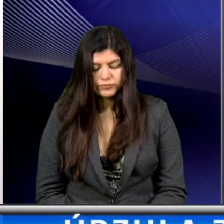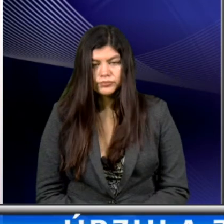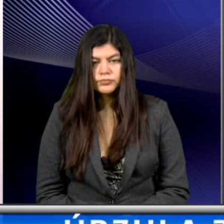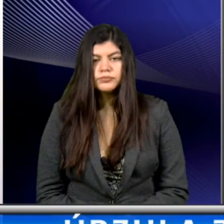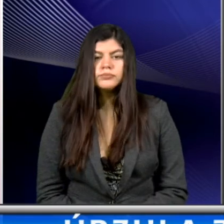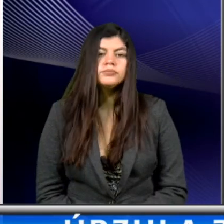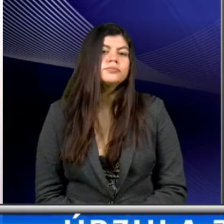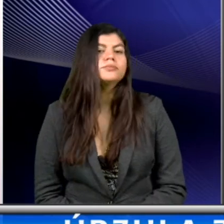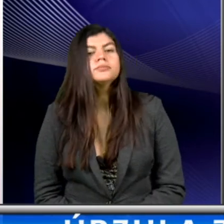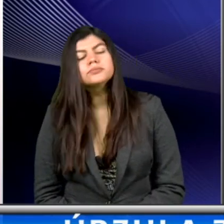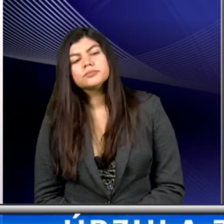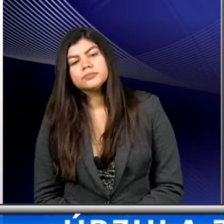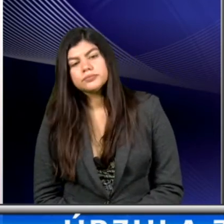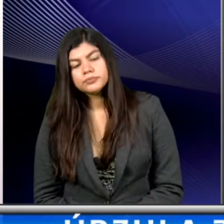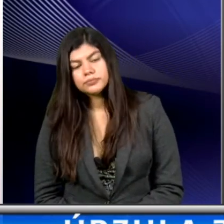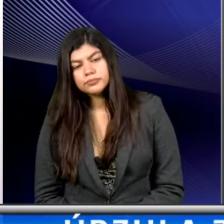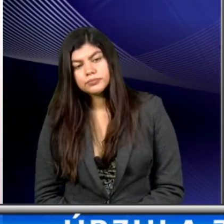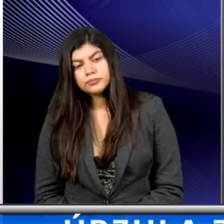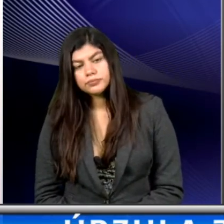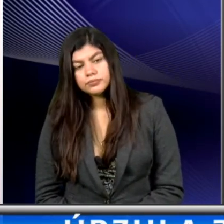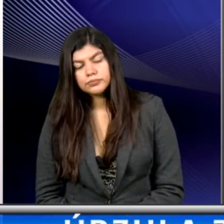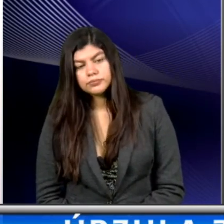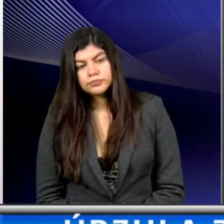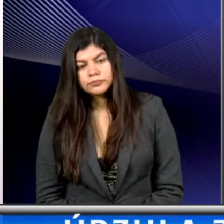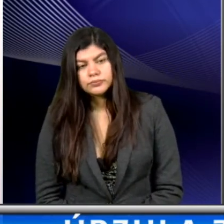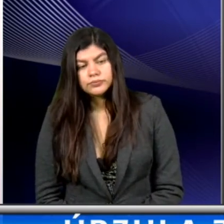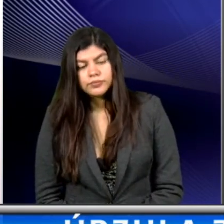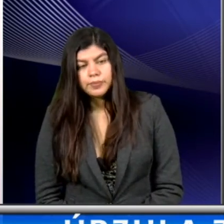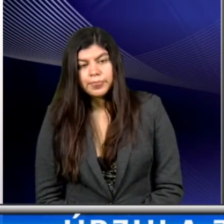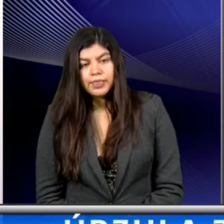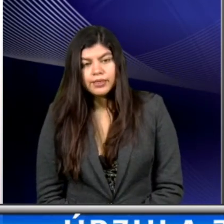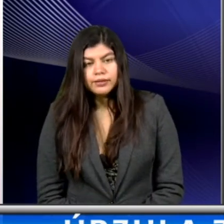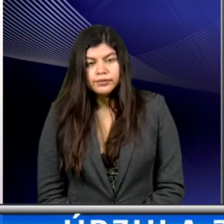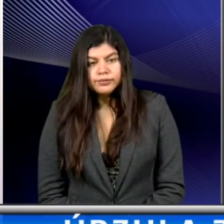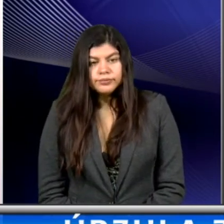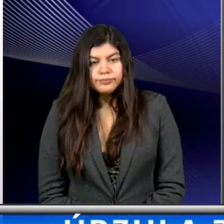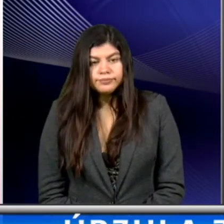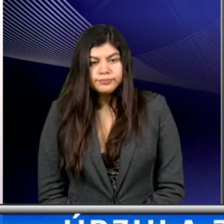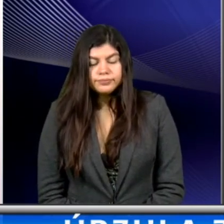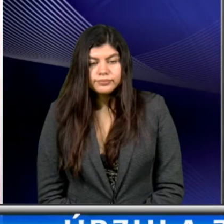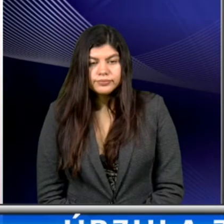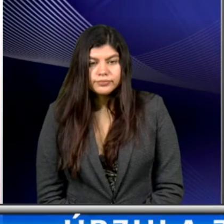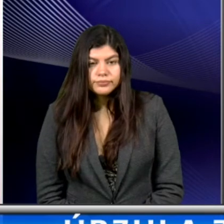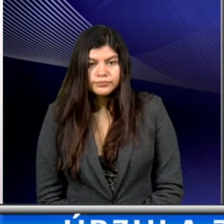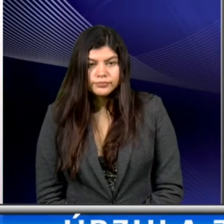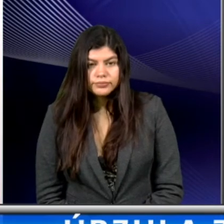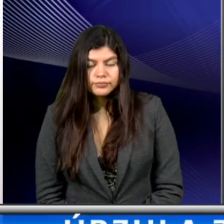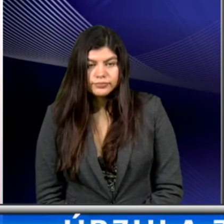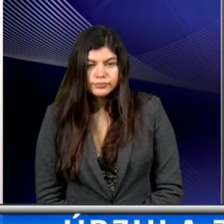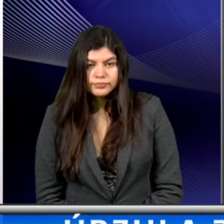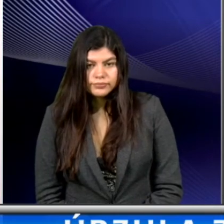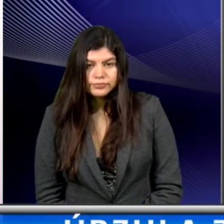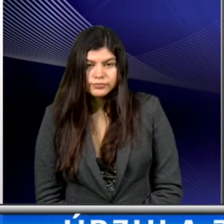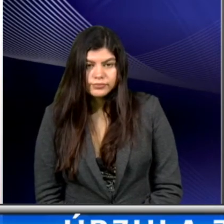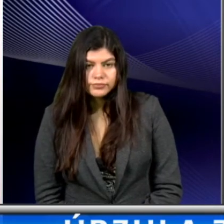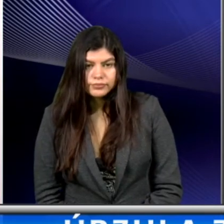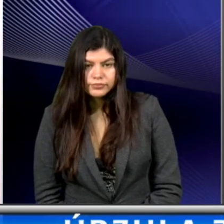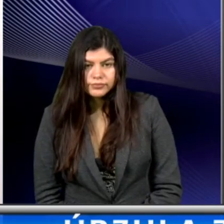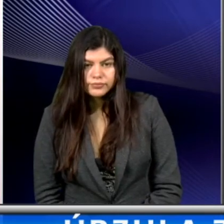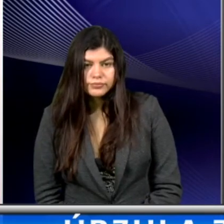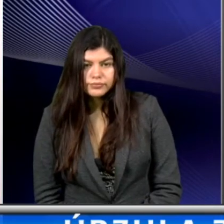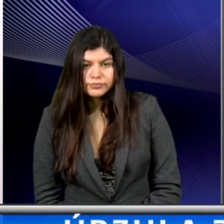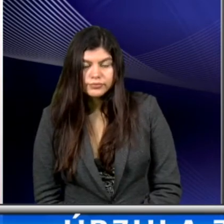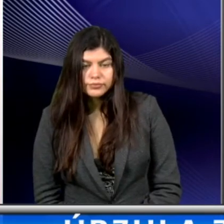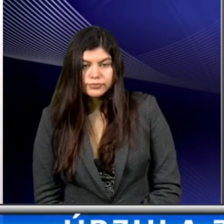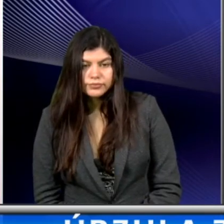darnos cuenta de algún tipo de consumo, no renegarlo tampoco. O sea, si lo escondemos, lo que más vamos a propiciar es que ese